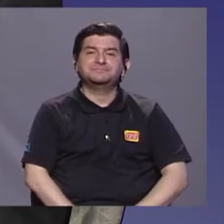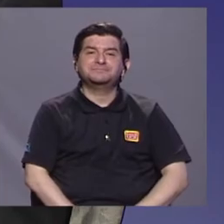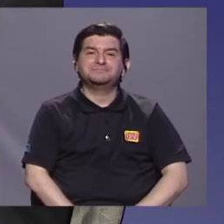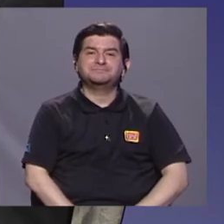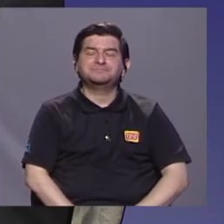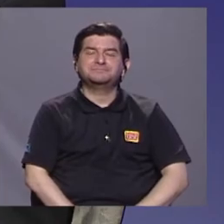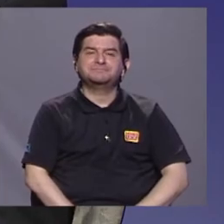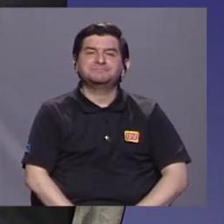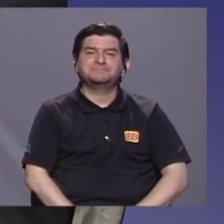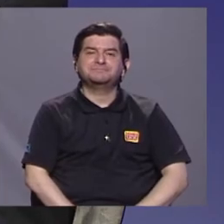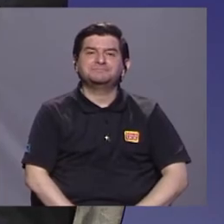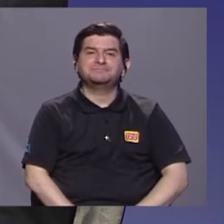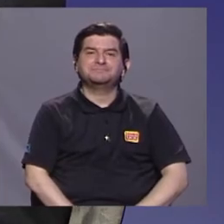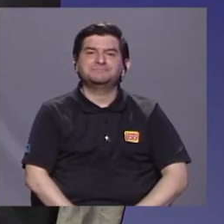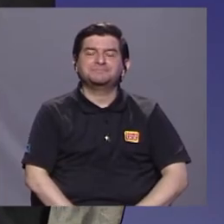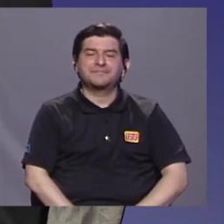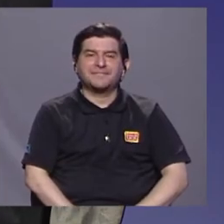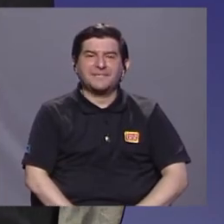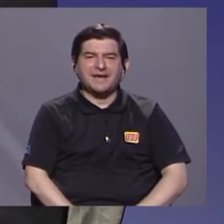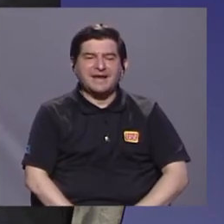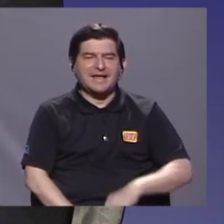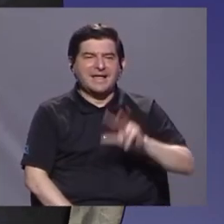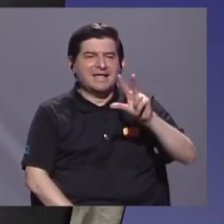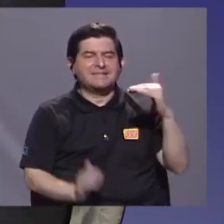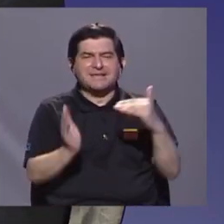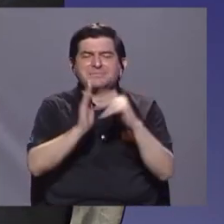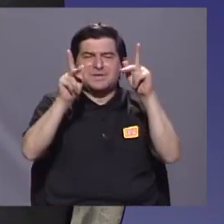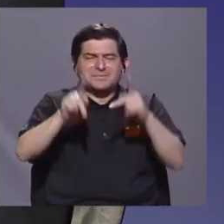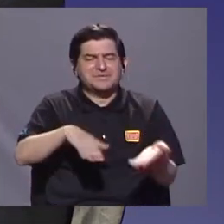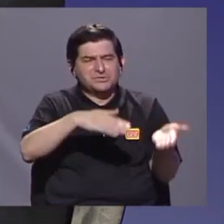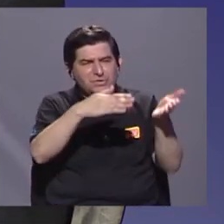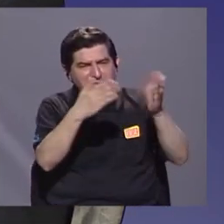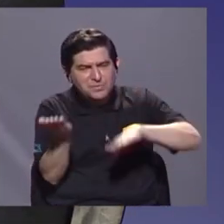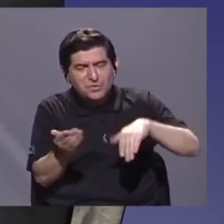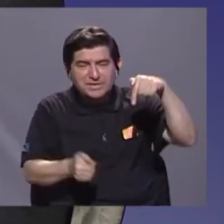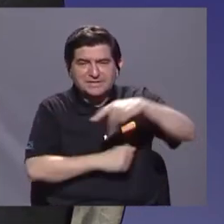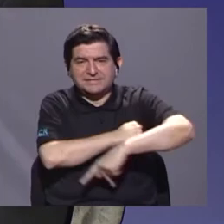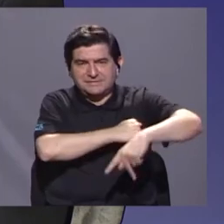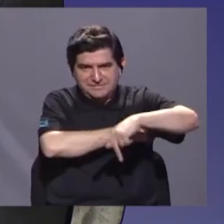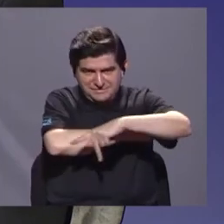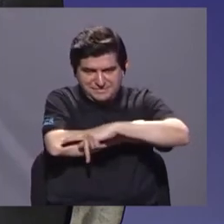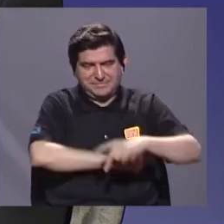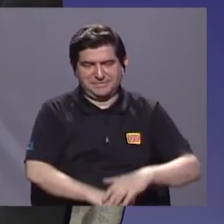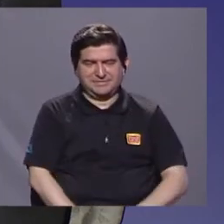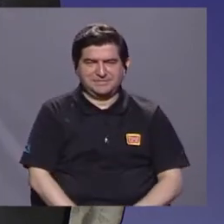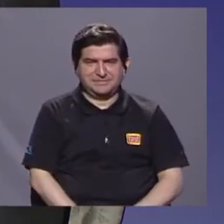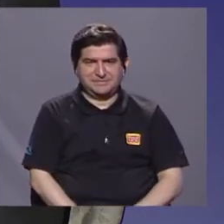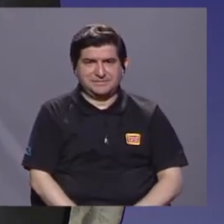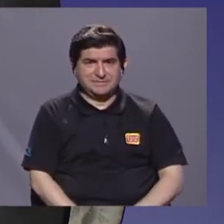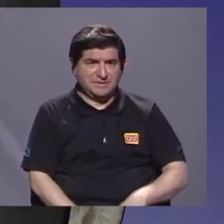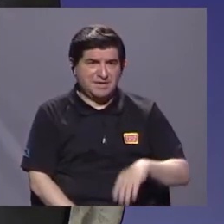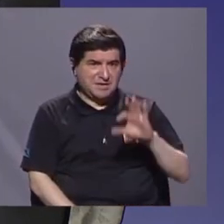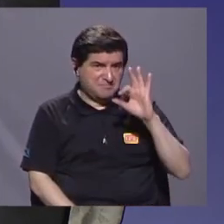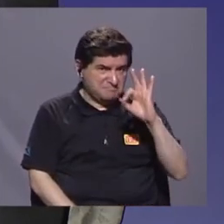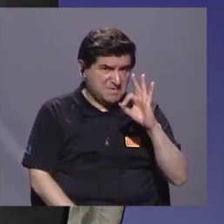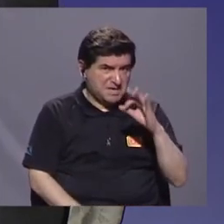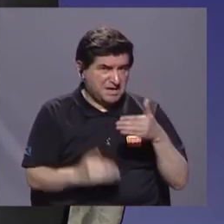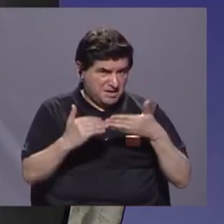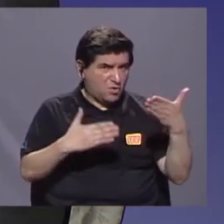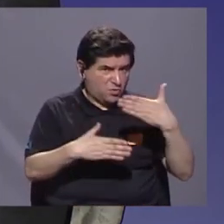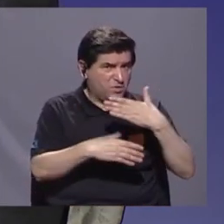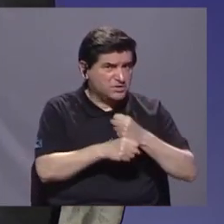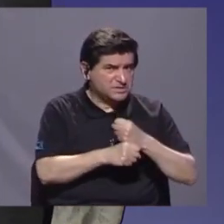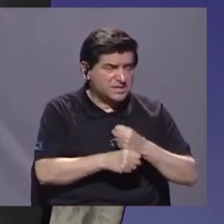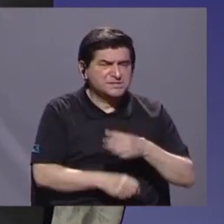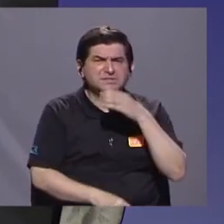no ven ya tenemos más de 3000 personas fallecidas en nuestro país nos ha ido bien se han hecho bien las cosas